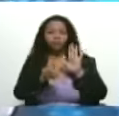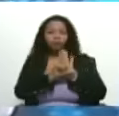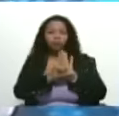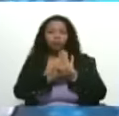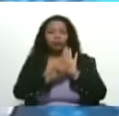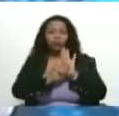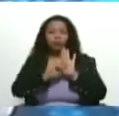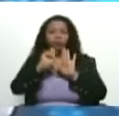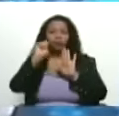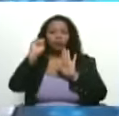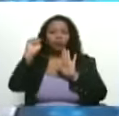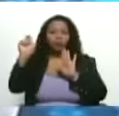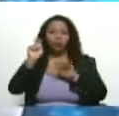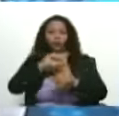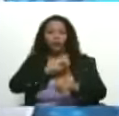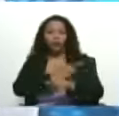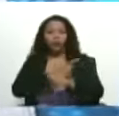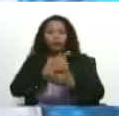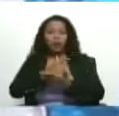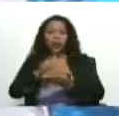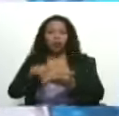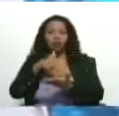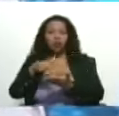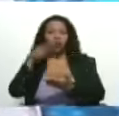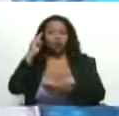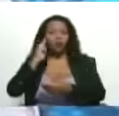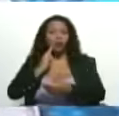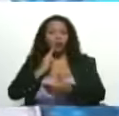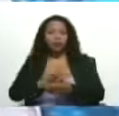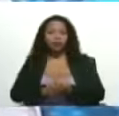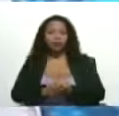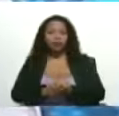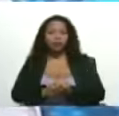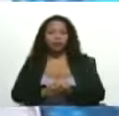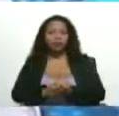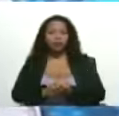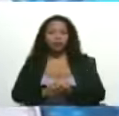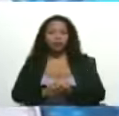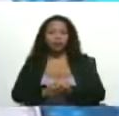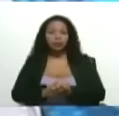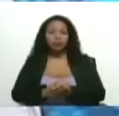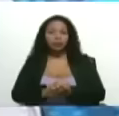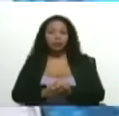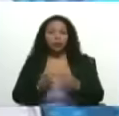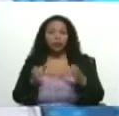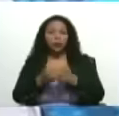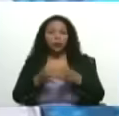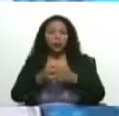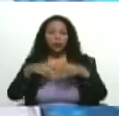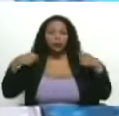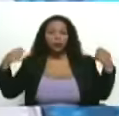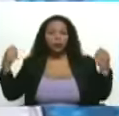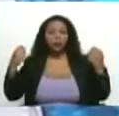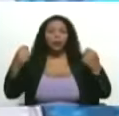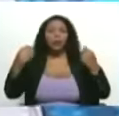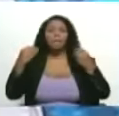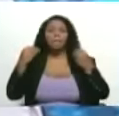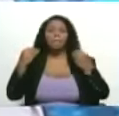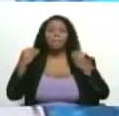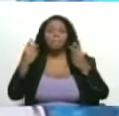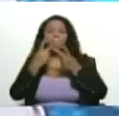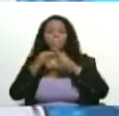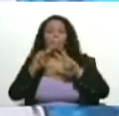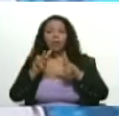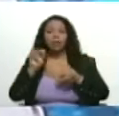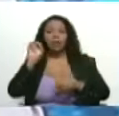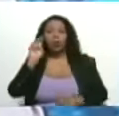constitucional de la Fuerza Armada Nacional Bolivariana y las unidades populares para la paz, las